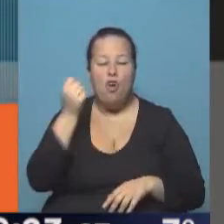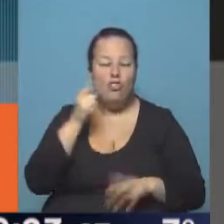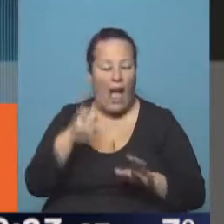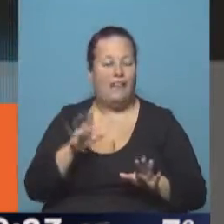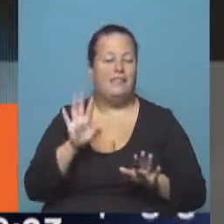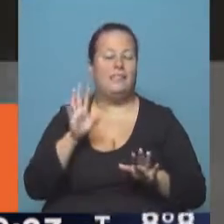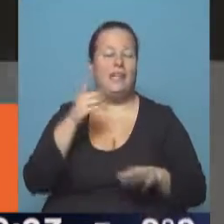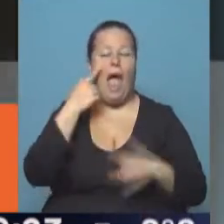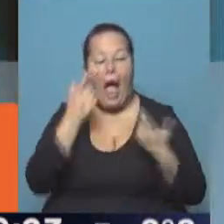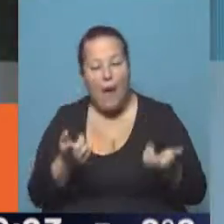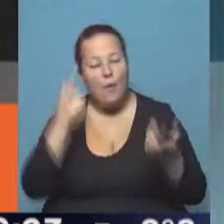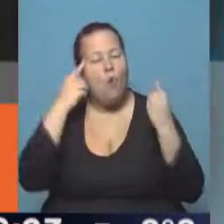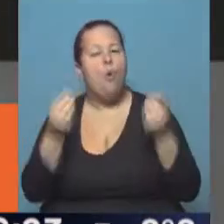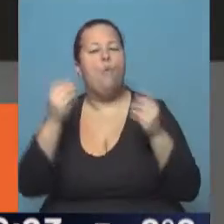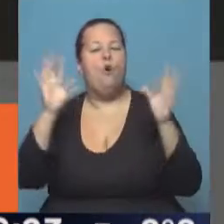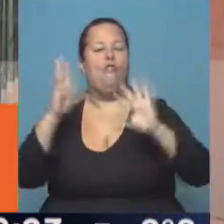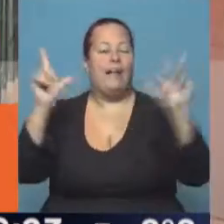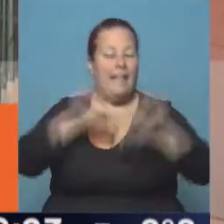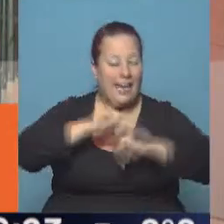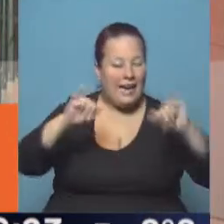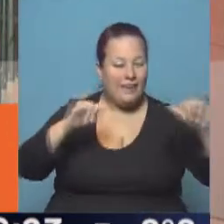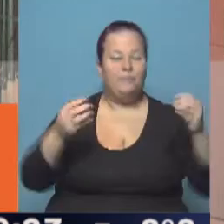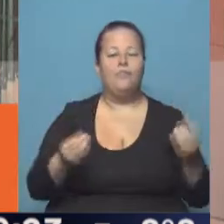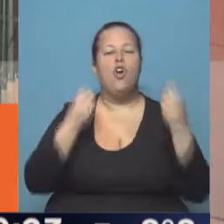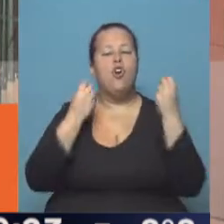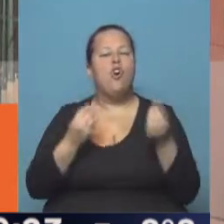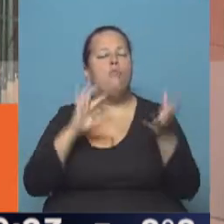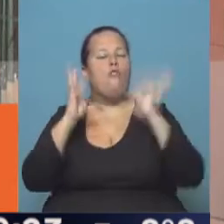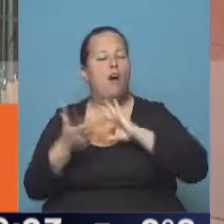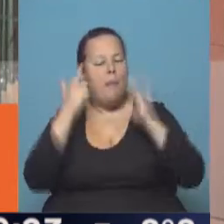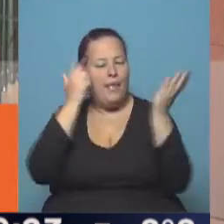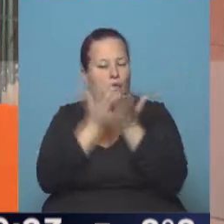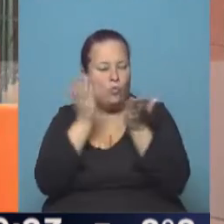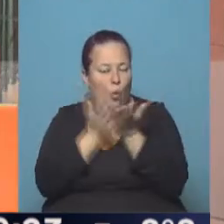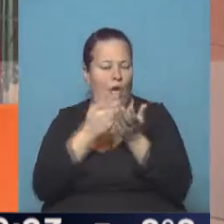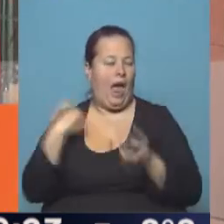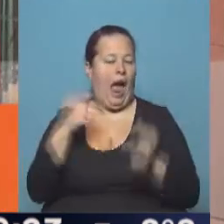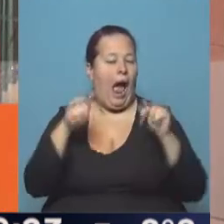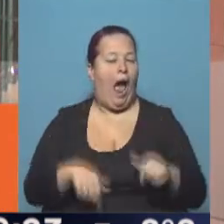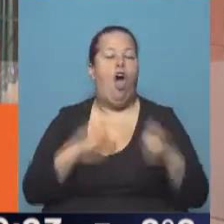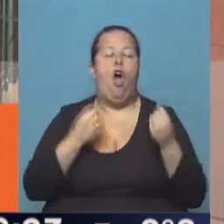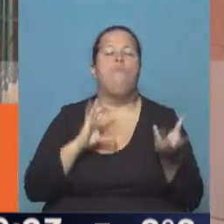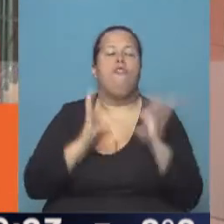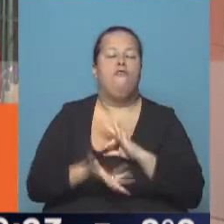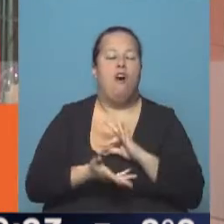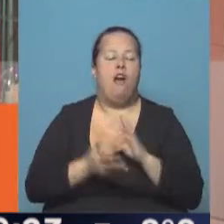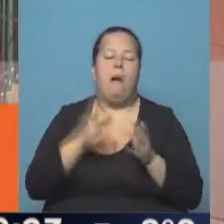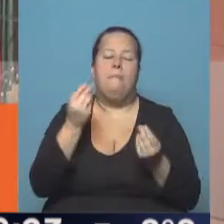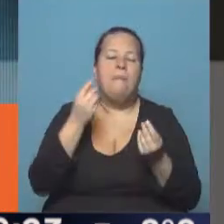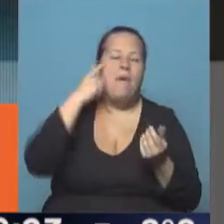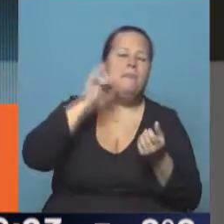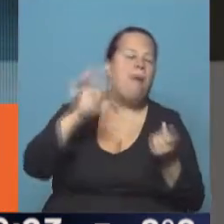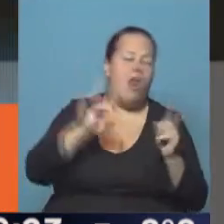importantísimo para ver y para ver por los medios de comunicación, cómo es este análisis que tenemos que hacer ahora, cómo tenemos que desterrar los